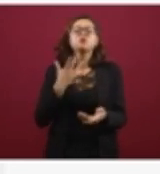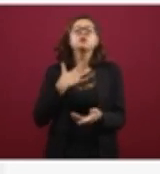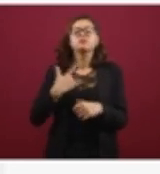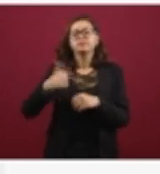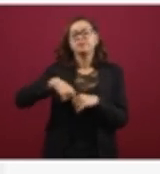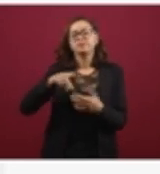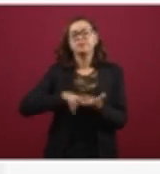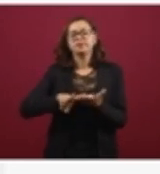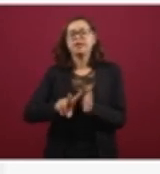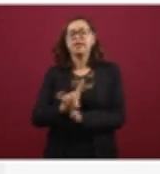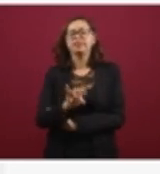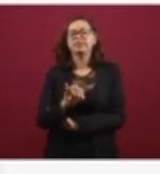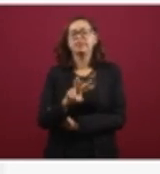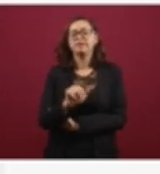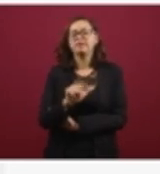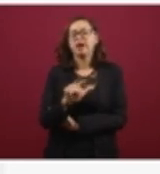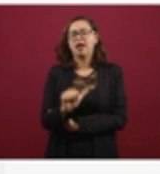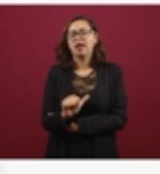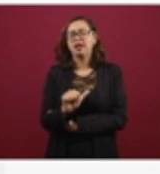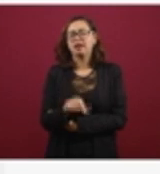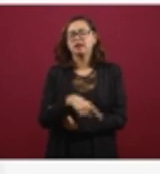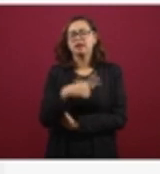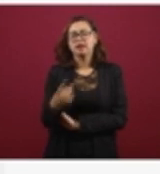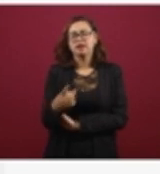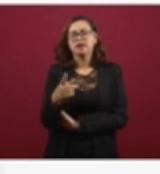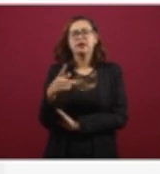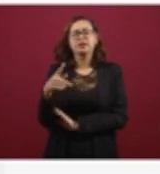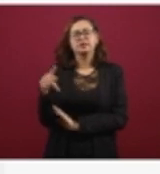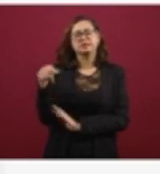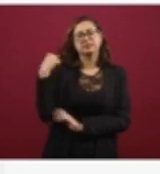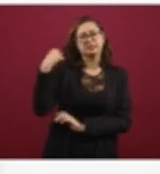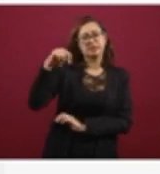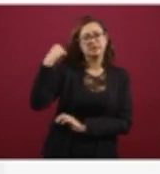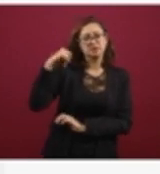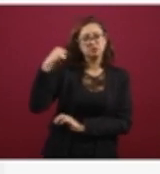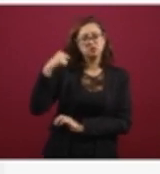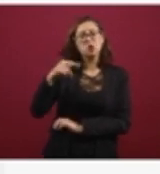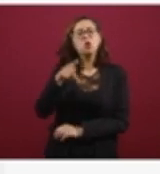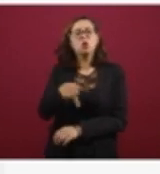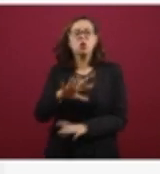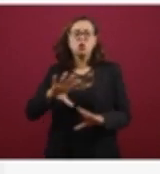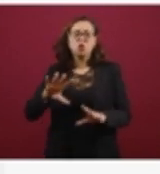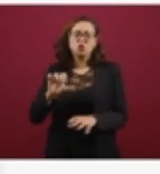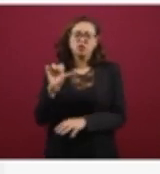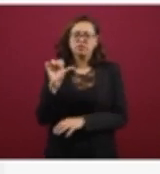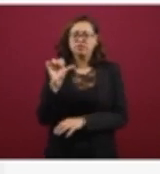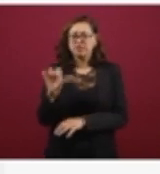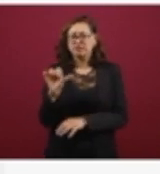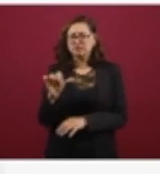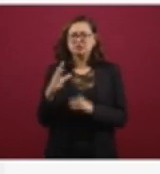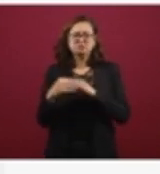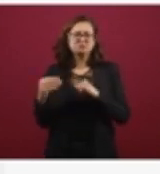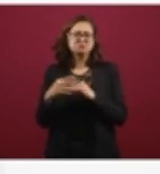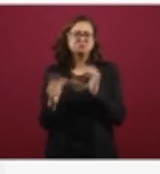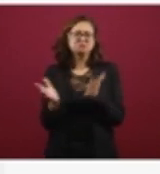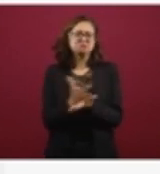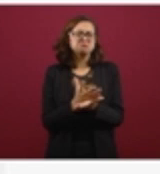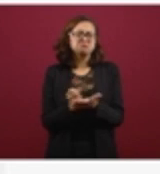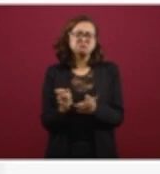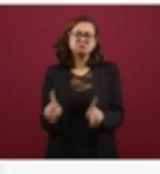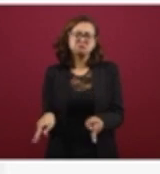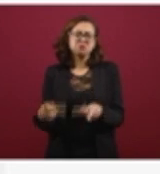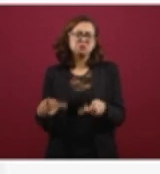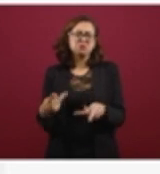Grupo Dibala SADCB, en Centro Tabasco, con un margen de 16 centavos por litro y un precio al público